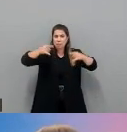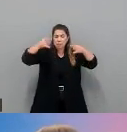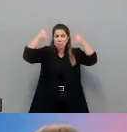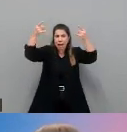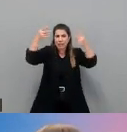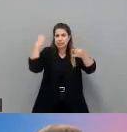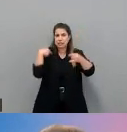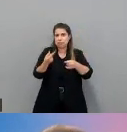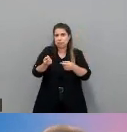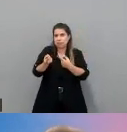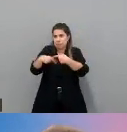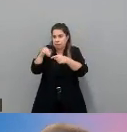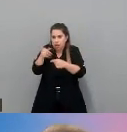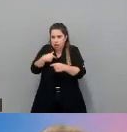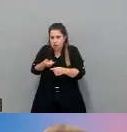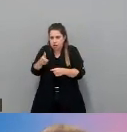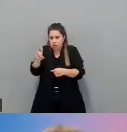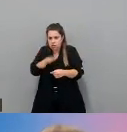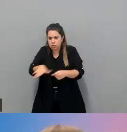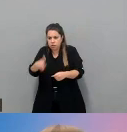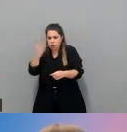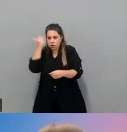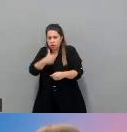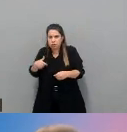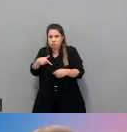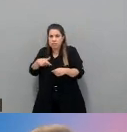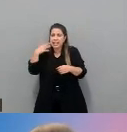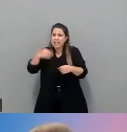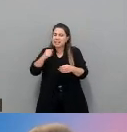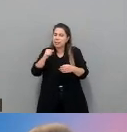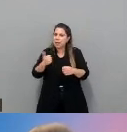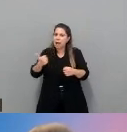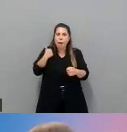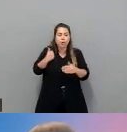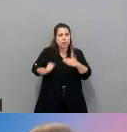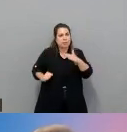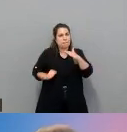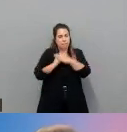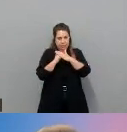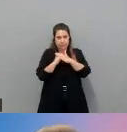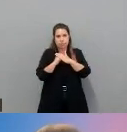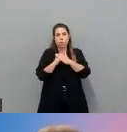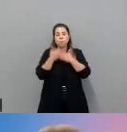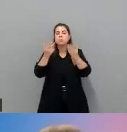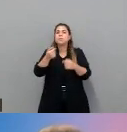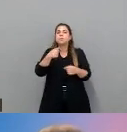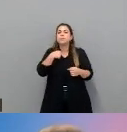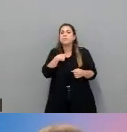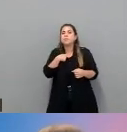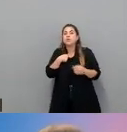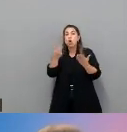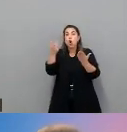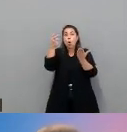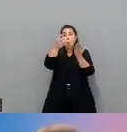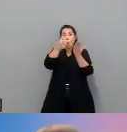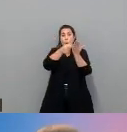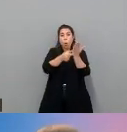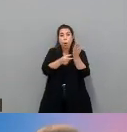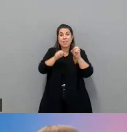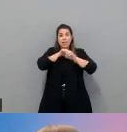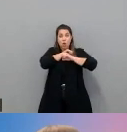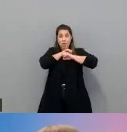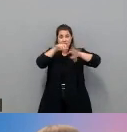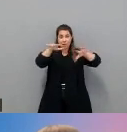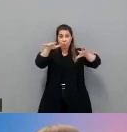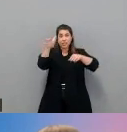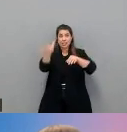parálisis cerebral, lo exprimamos al máximo posible, ¿vale? Por eso he titulado tanto el cuaderno divulgativo